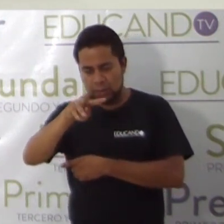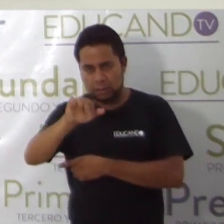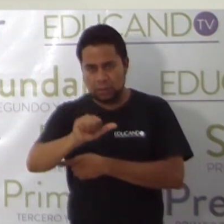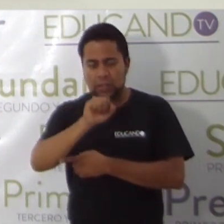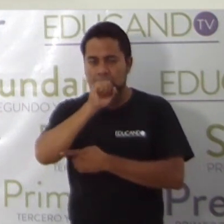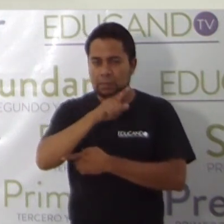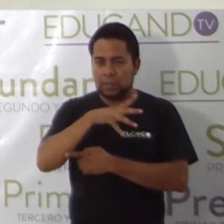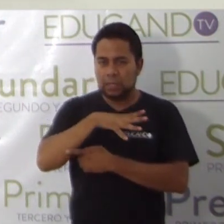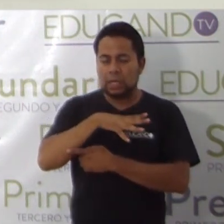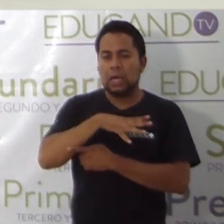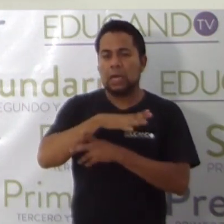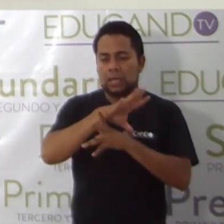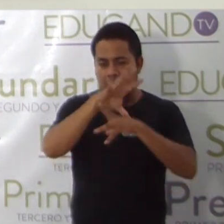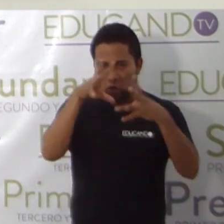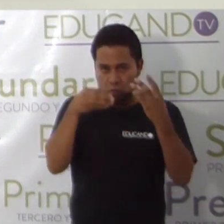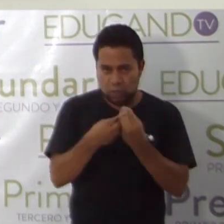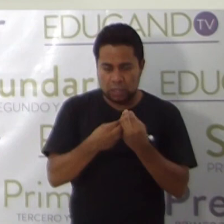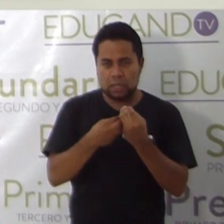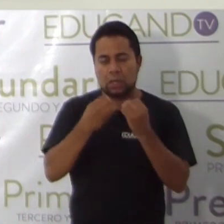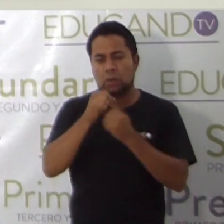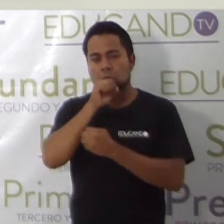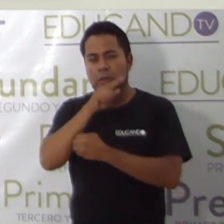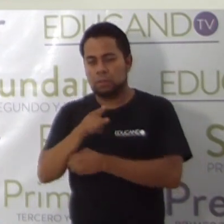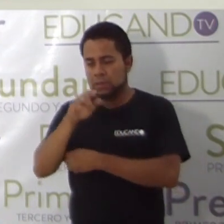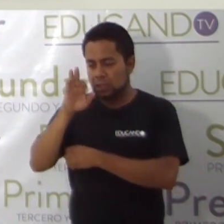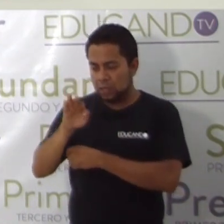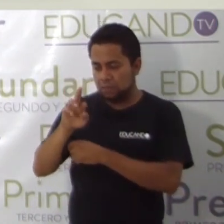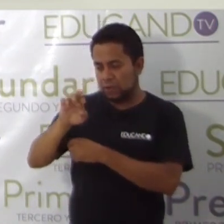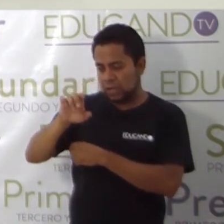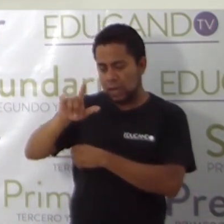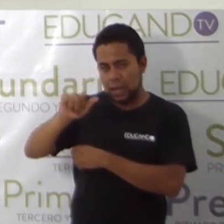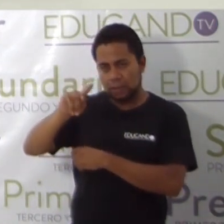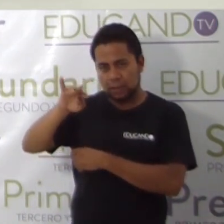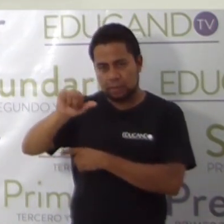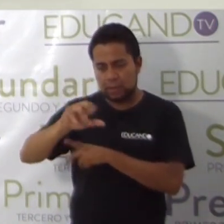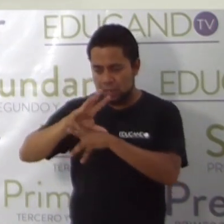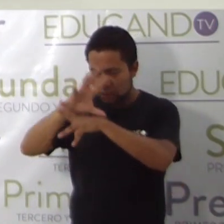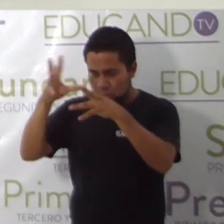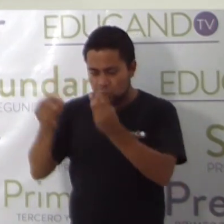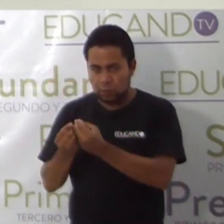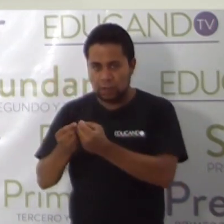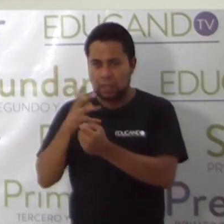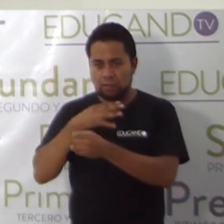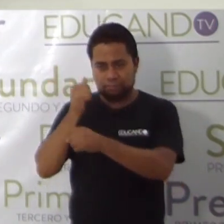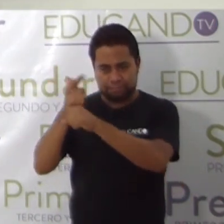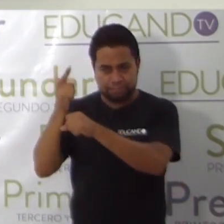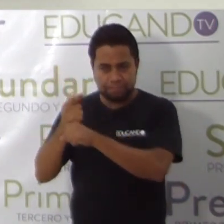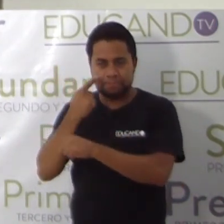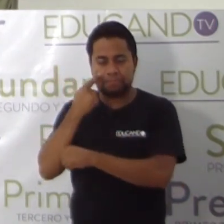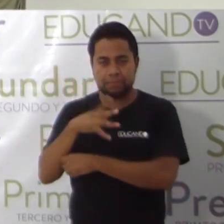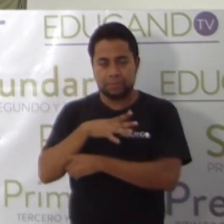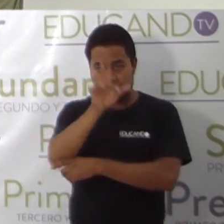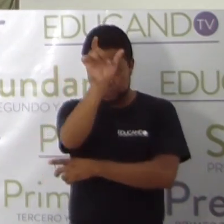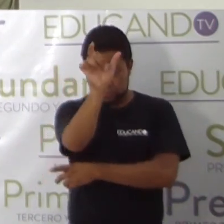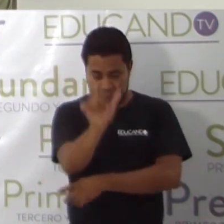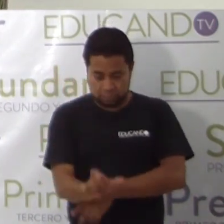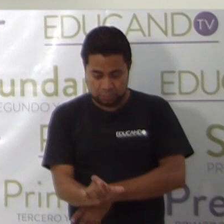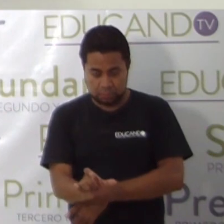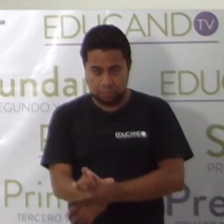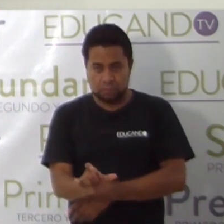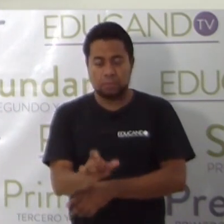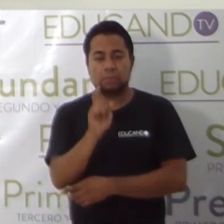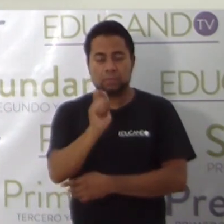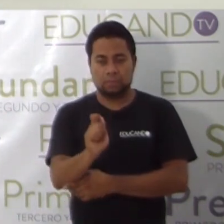absoluta acumulada y la frecuencia relativa acumulada. ¿Sí? Entonces tenemos en la primera columna,